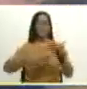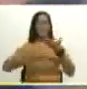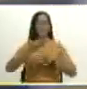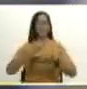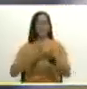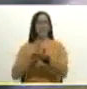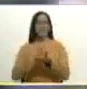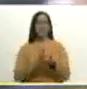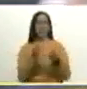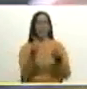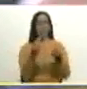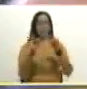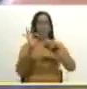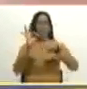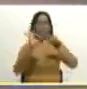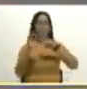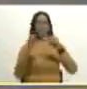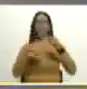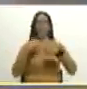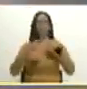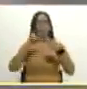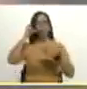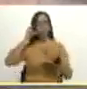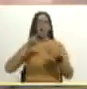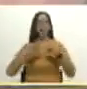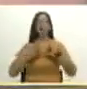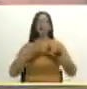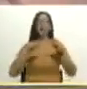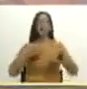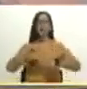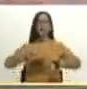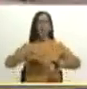monetaria, todos los días, a toda hora.